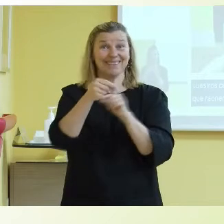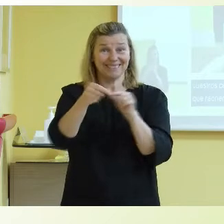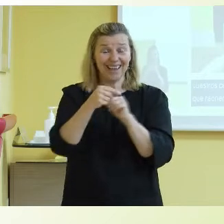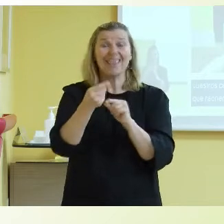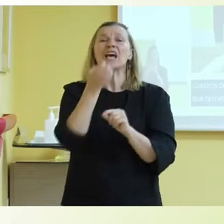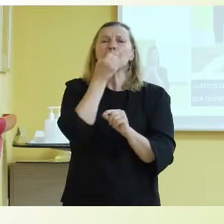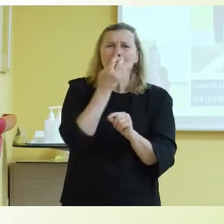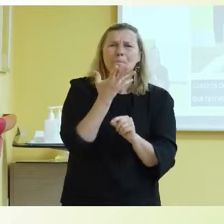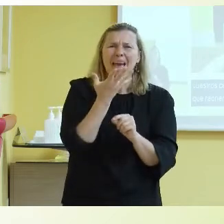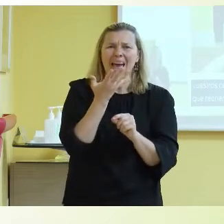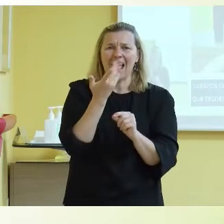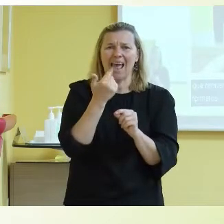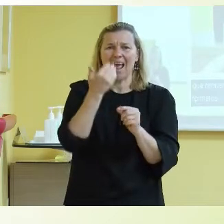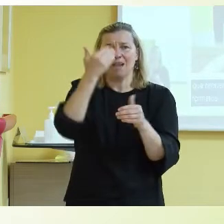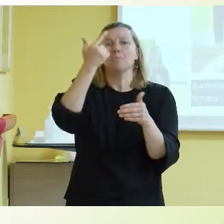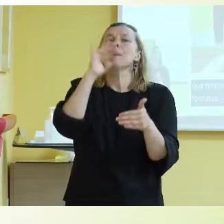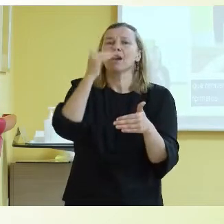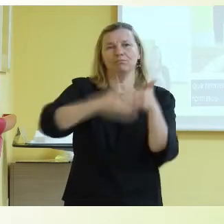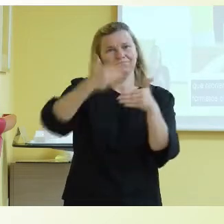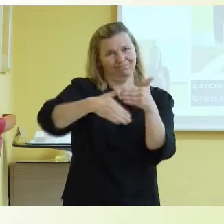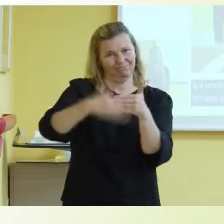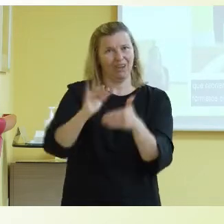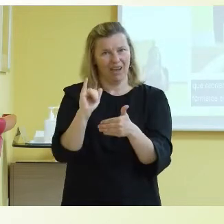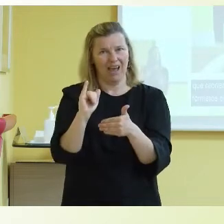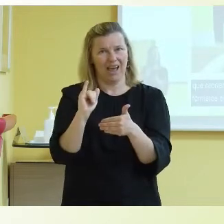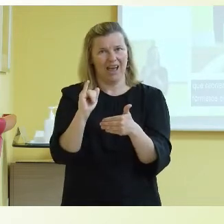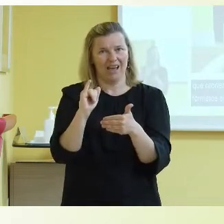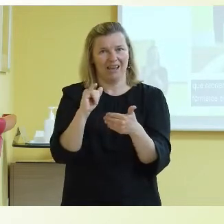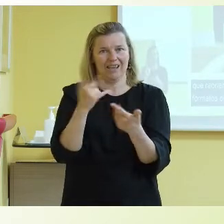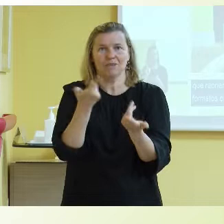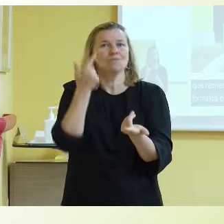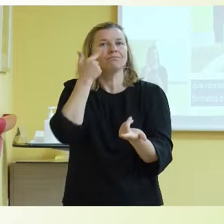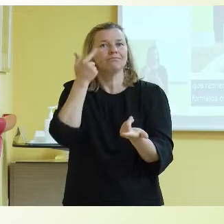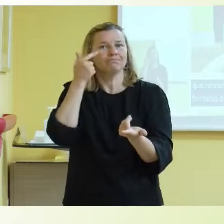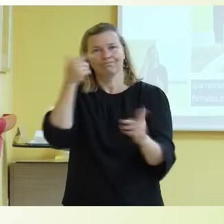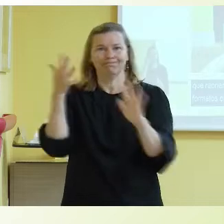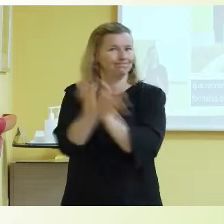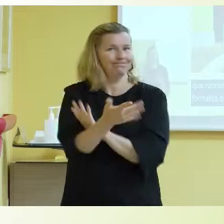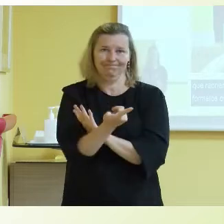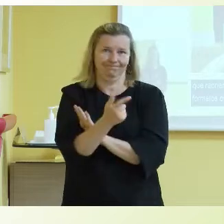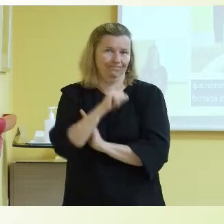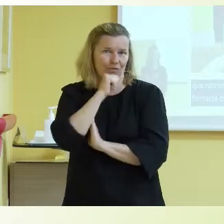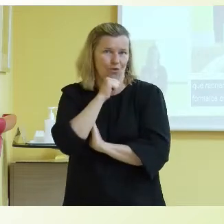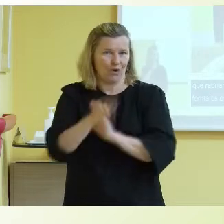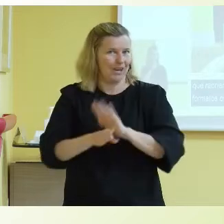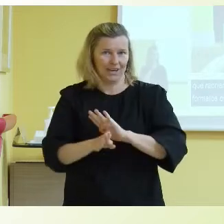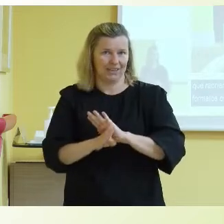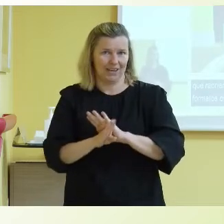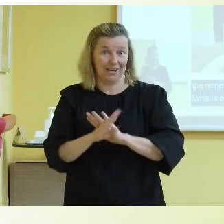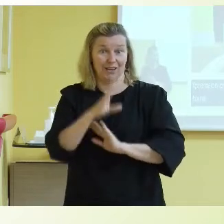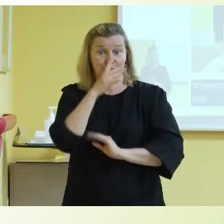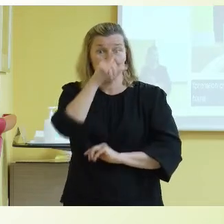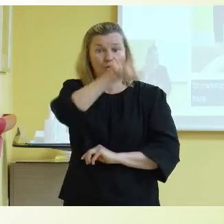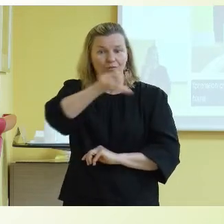no son deseables para mantenerlas como un hábito general cuando estamos hablando de personas